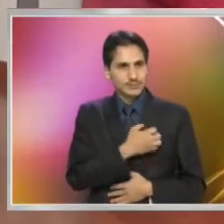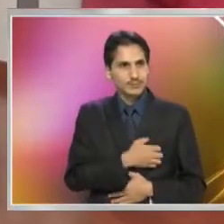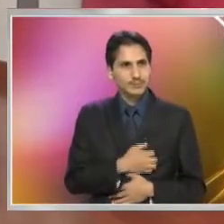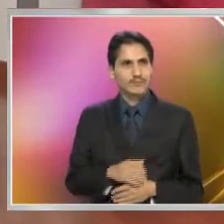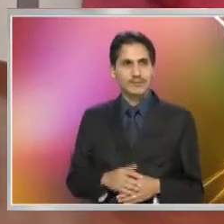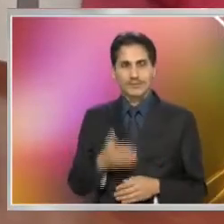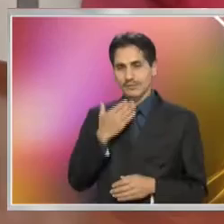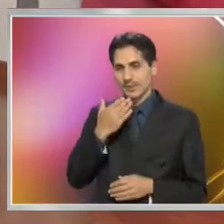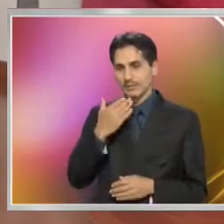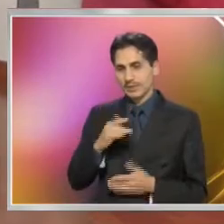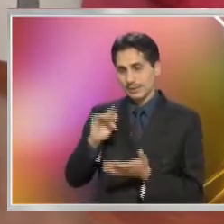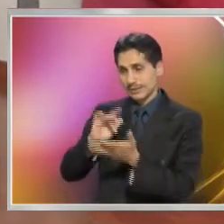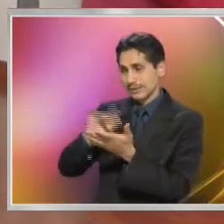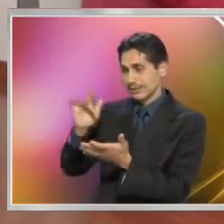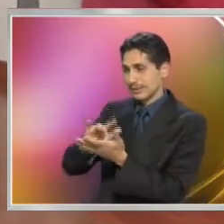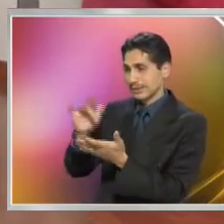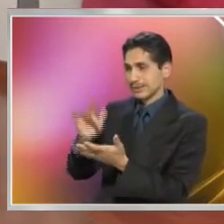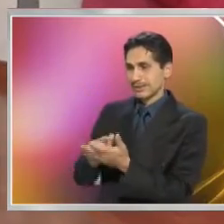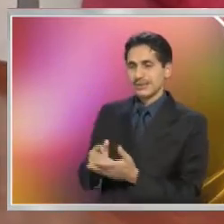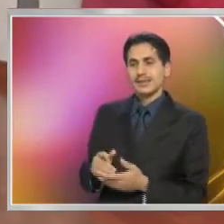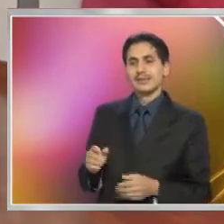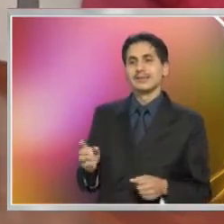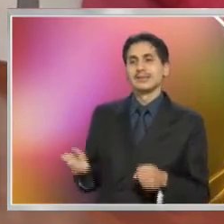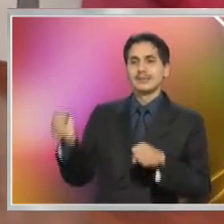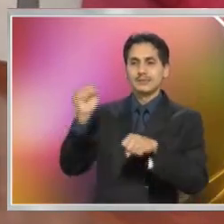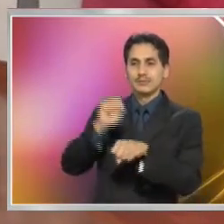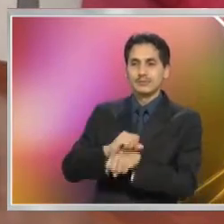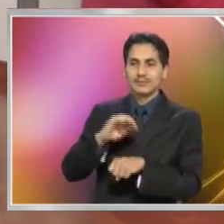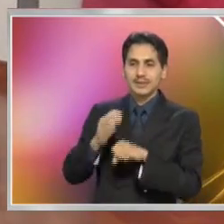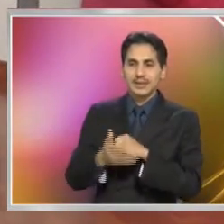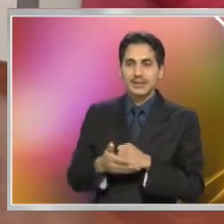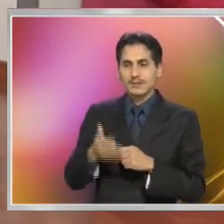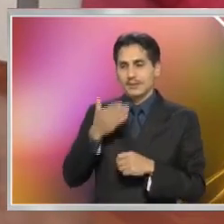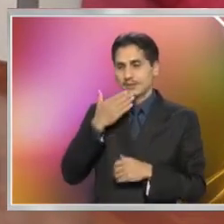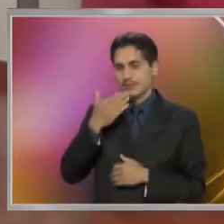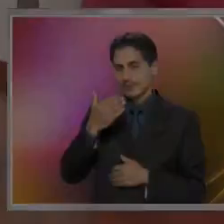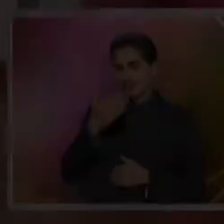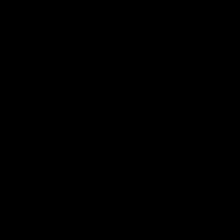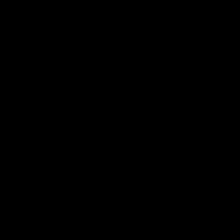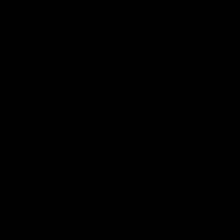Claro está. Claro. Gracias, Gustavo. Gracias. Que tengan una excelente semana. Muchas gracias. Excelente 15 de septiembre.